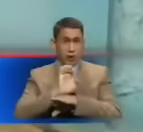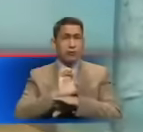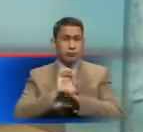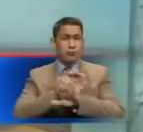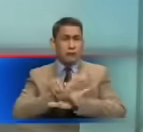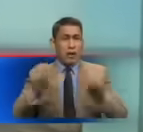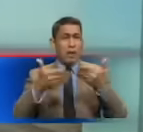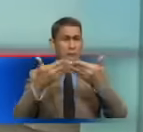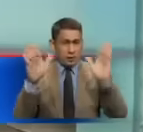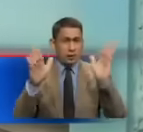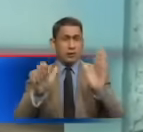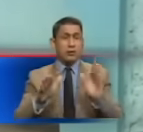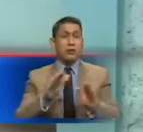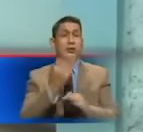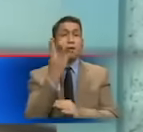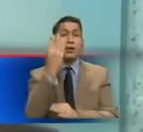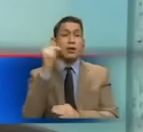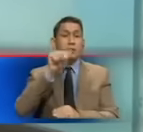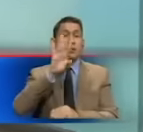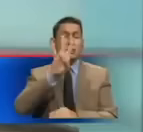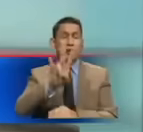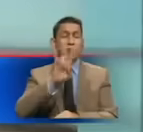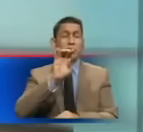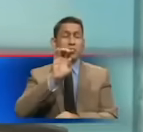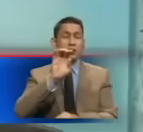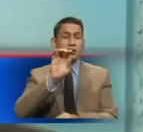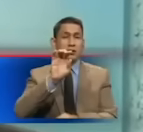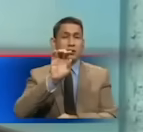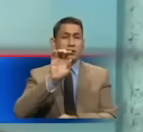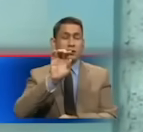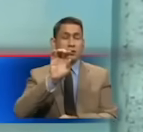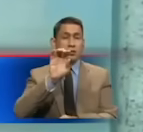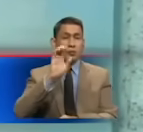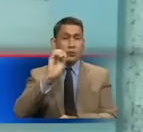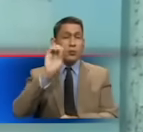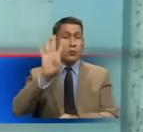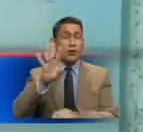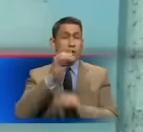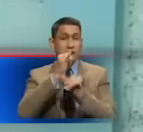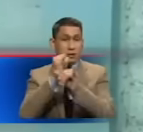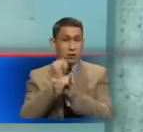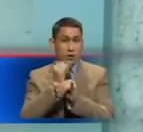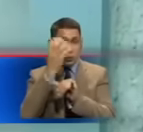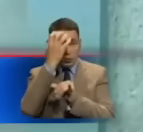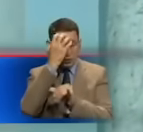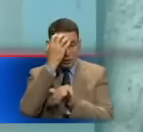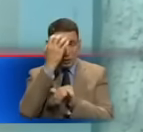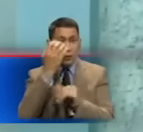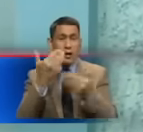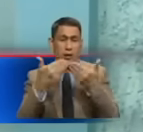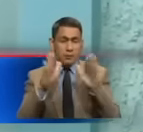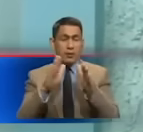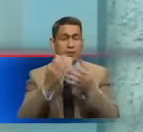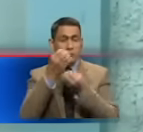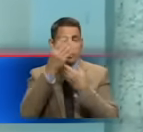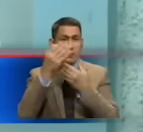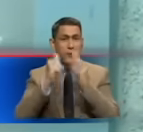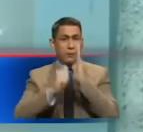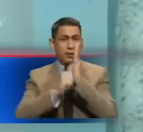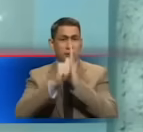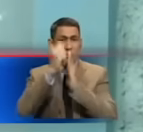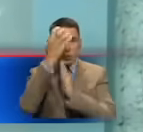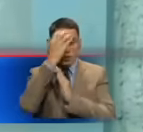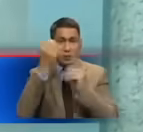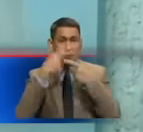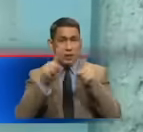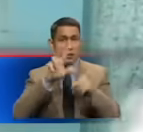3, sumando un total de 14.704 instituciones educativas, según lo que indicó el Ministerio de Educación. Asimismo,